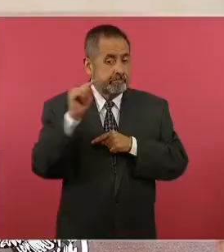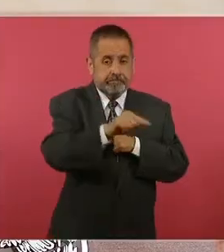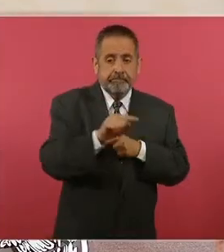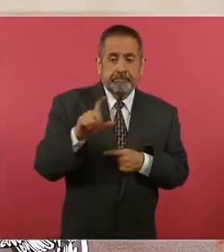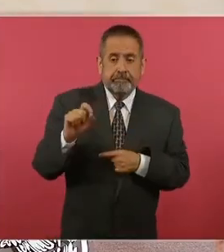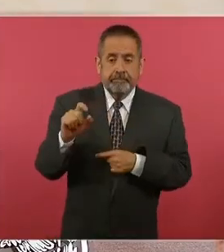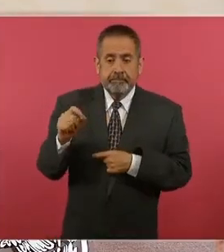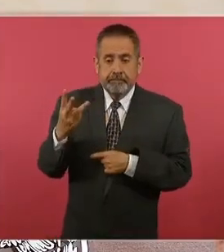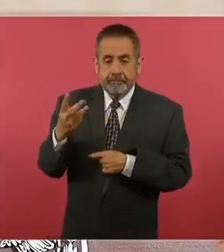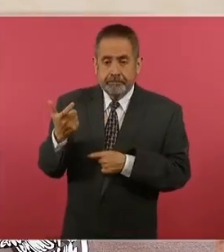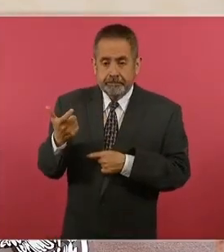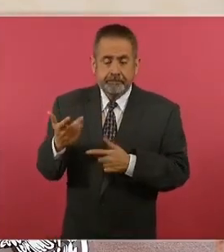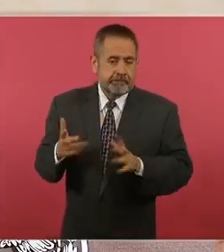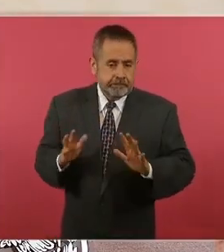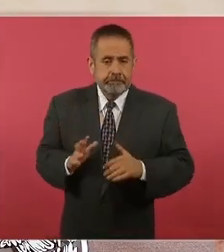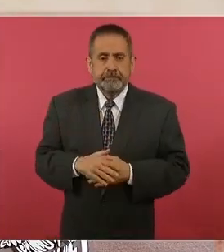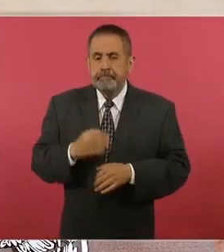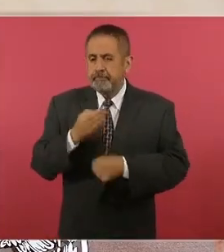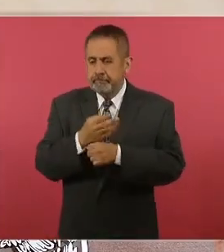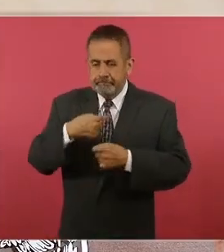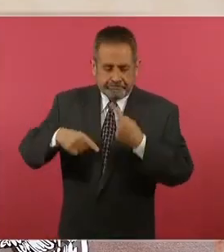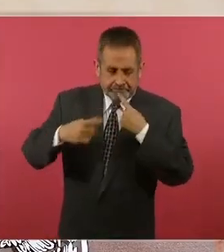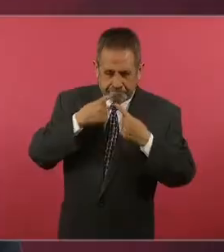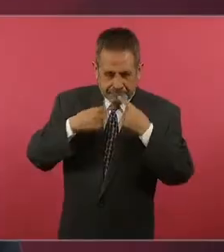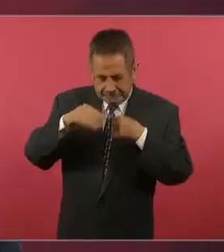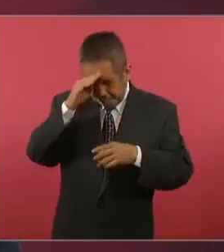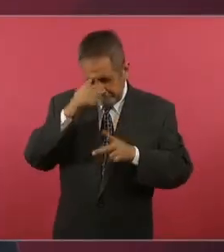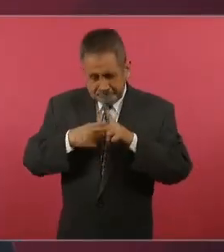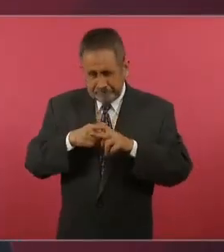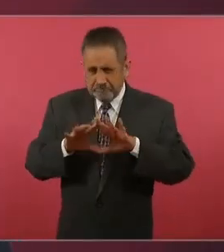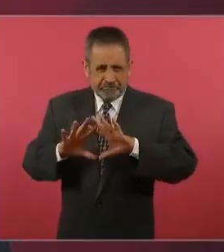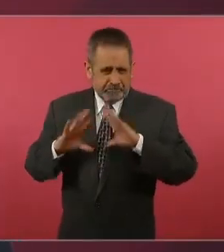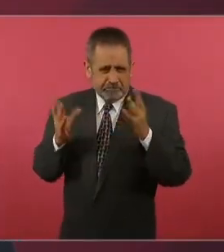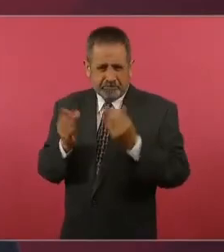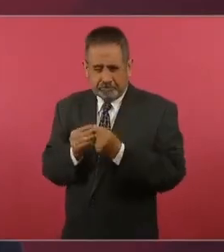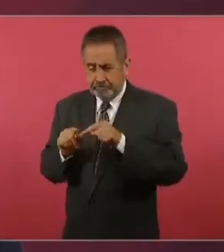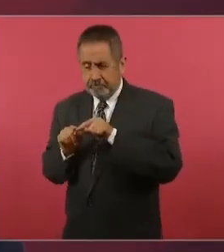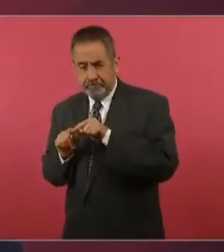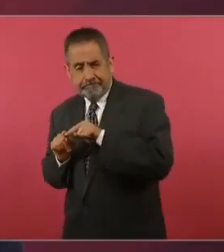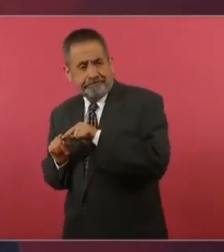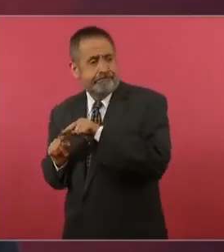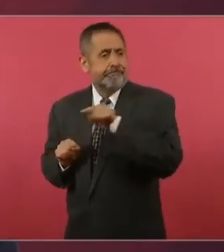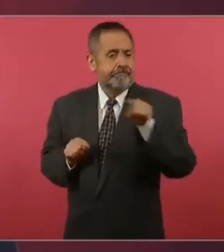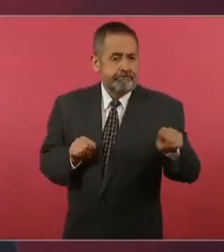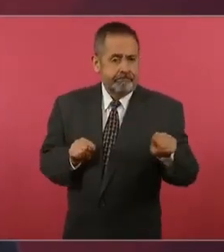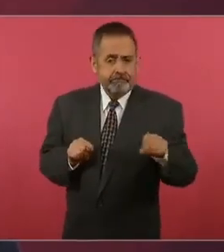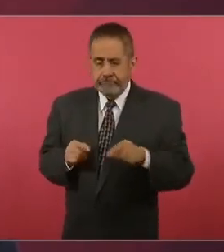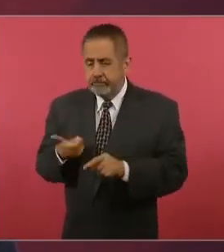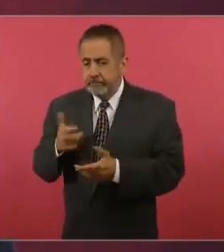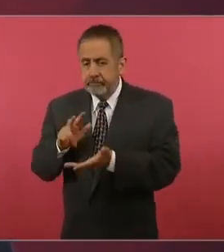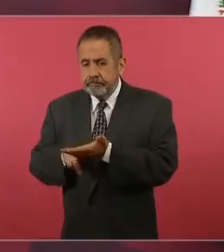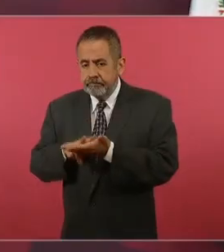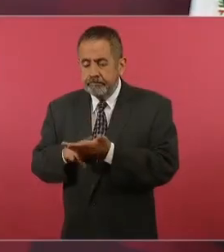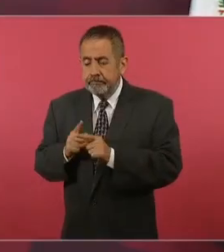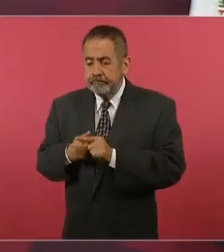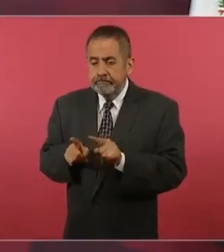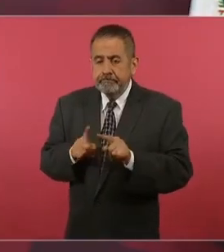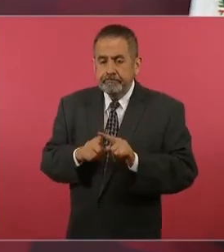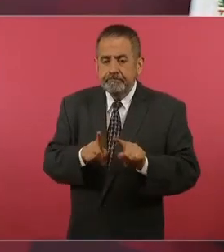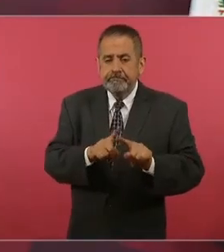¿no? Vamos a hacer un análisis, obviamente, del trazo completo, va a haber un costo diferenciado, pero debería de estar en línea con